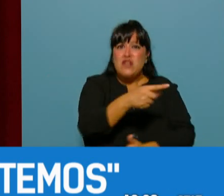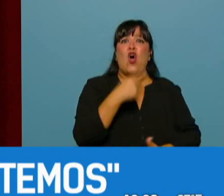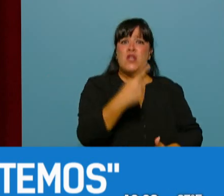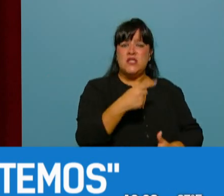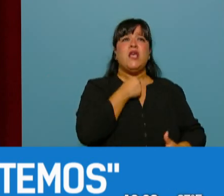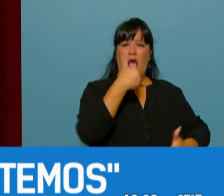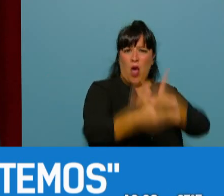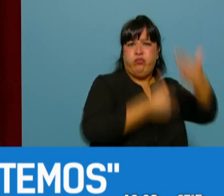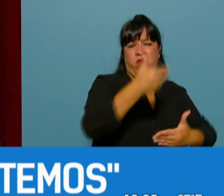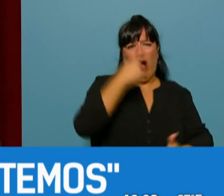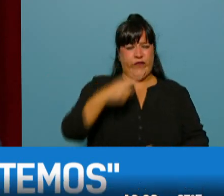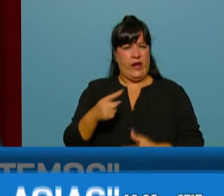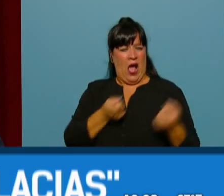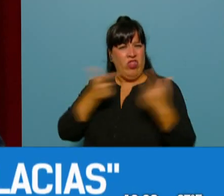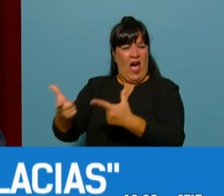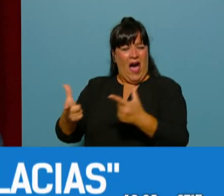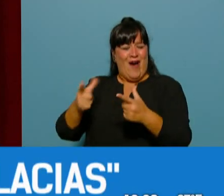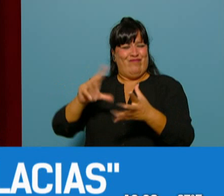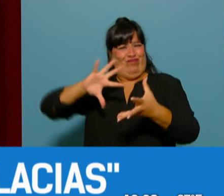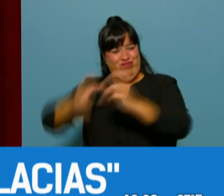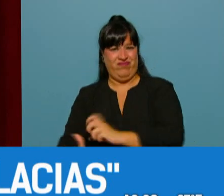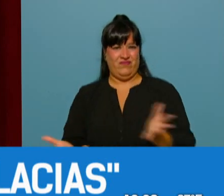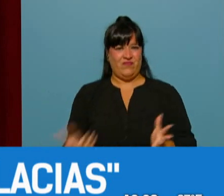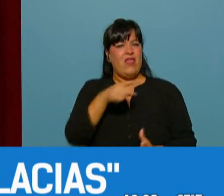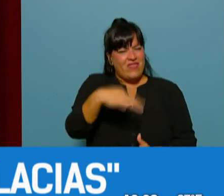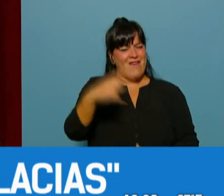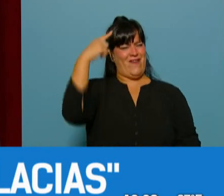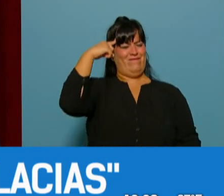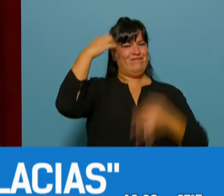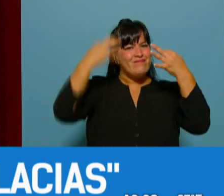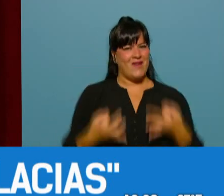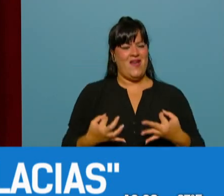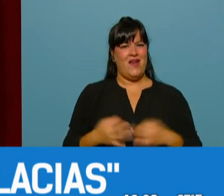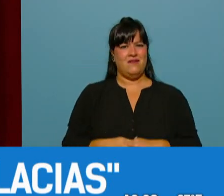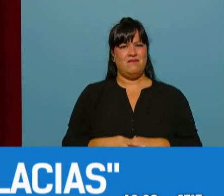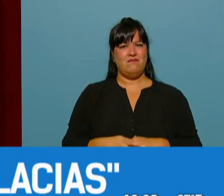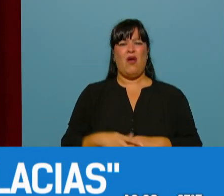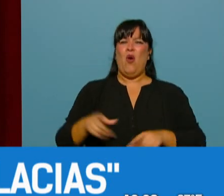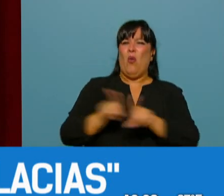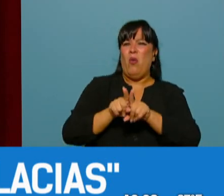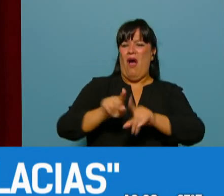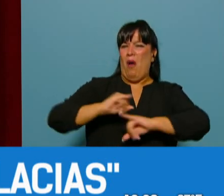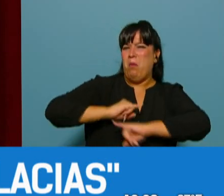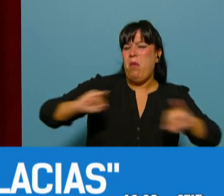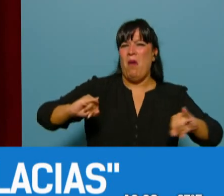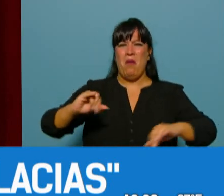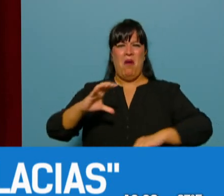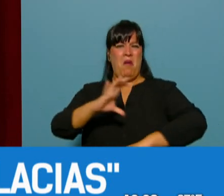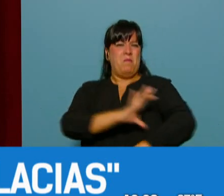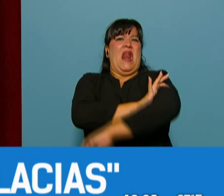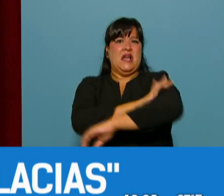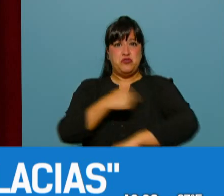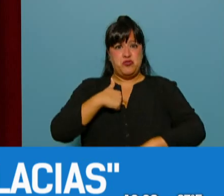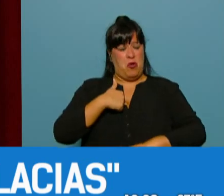desarrollarse. Quiero decirles, sinceramente, que no hará campaña o presión que me